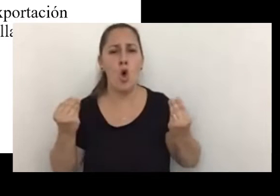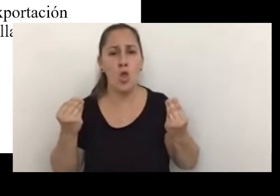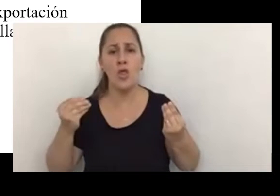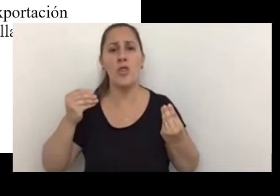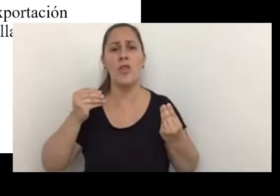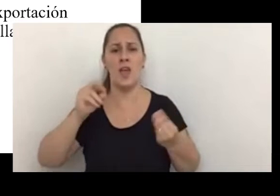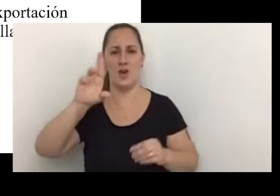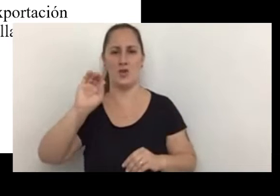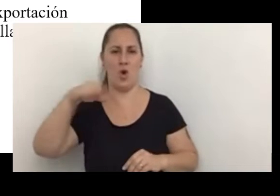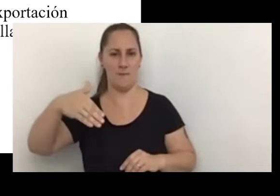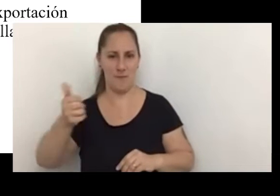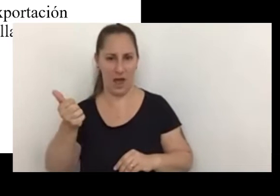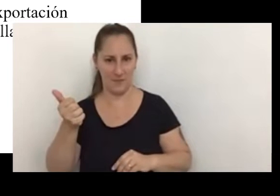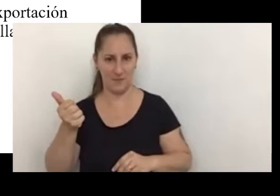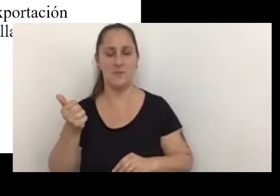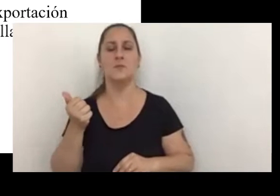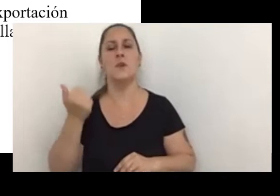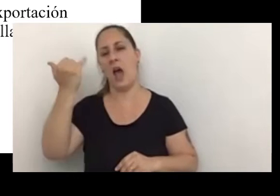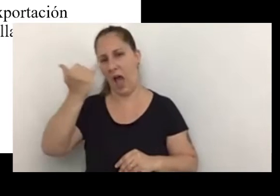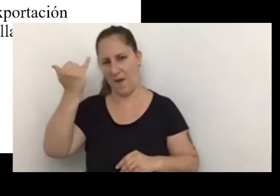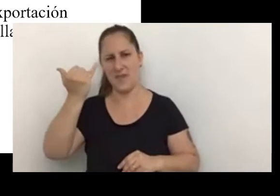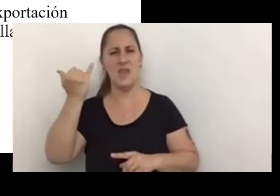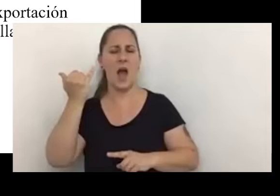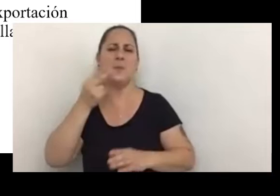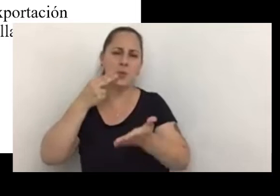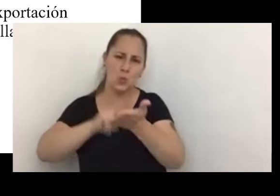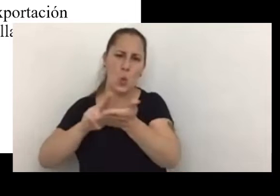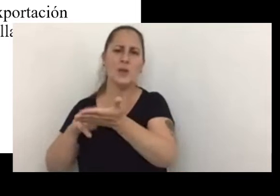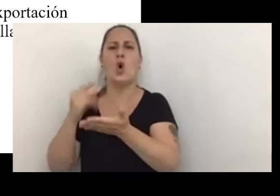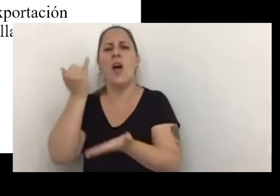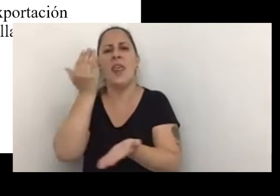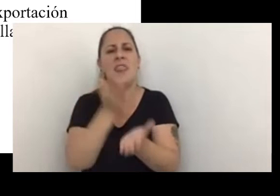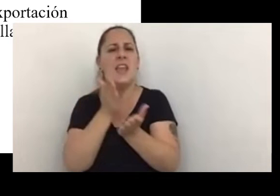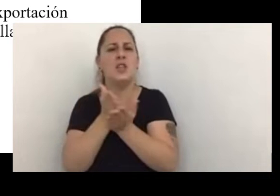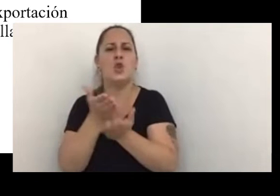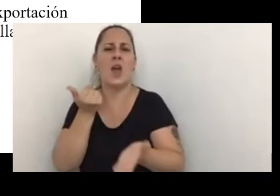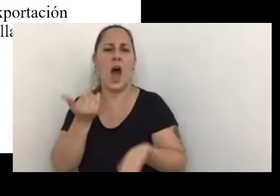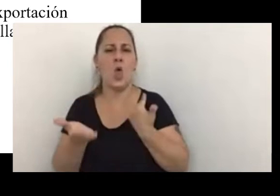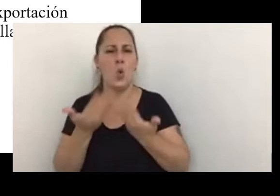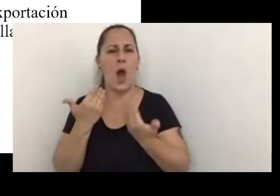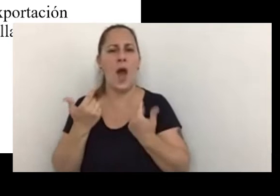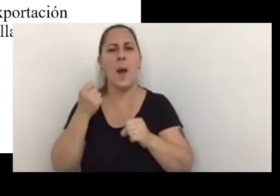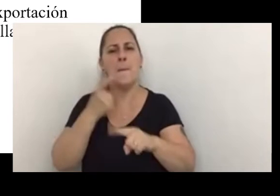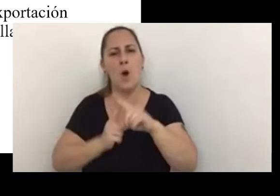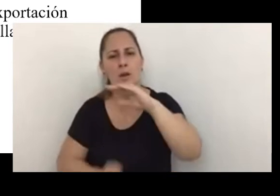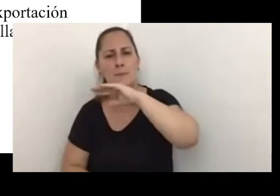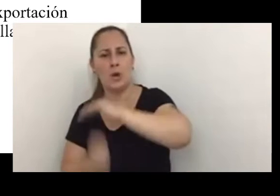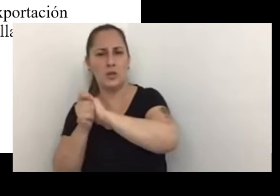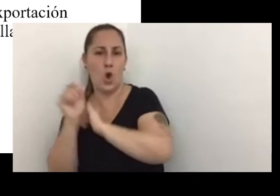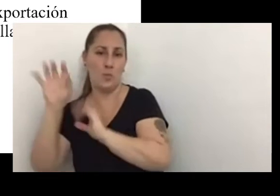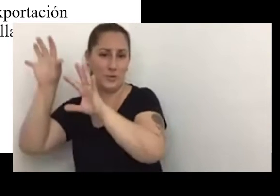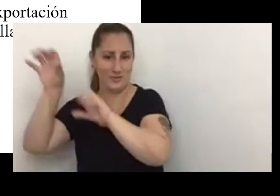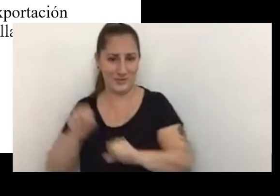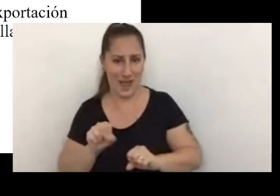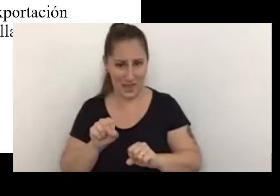teníamos impuestos o teníamos llamados derechos de aduana por importación y exportación, se